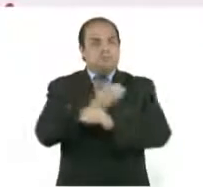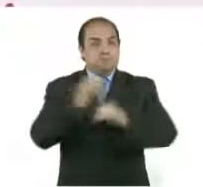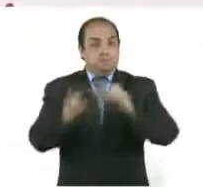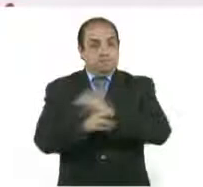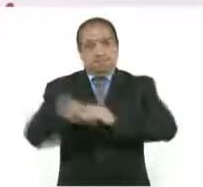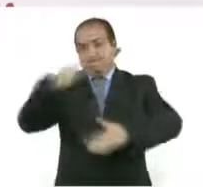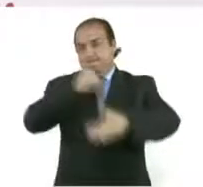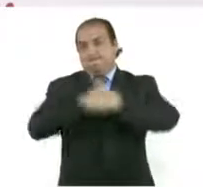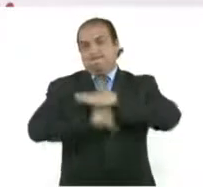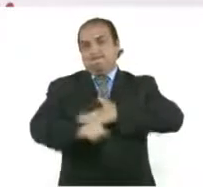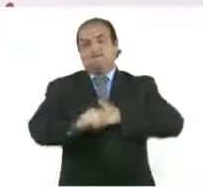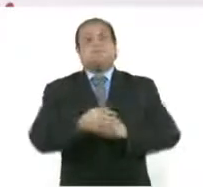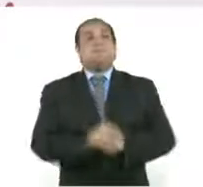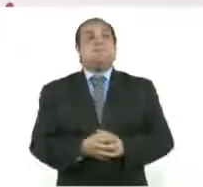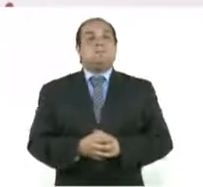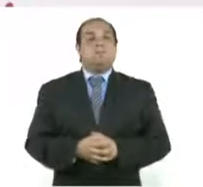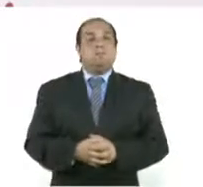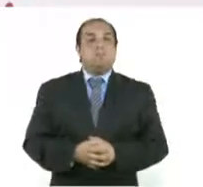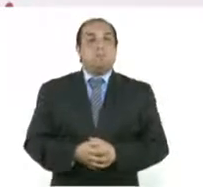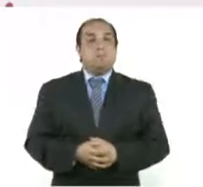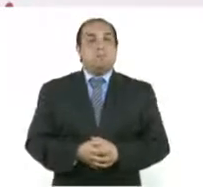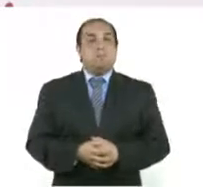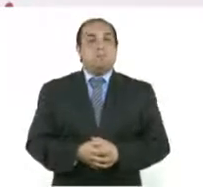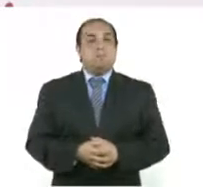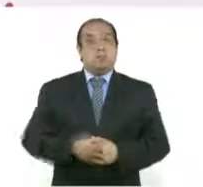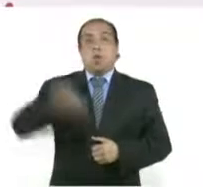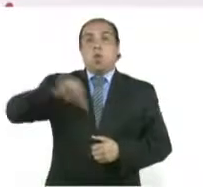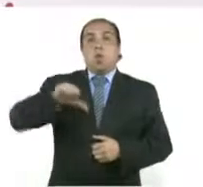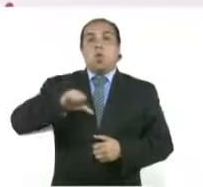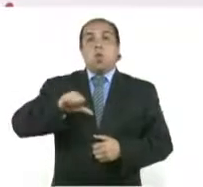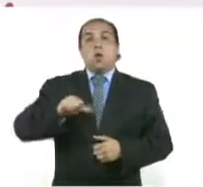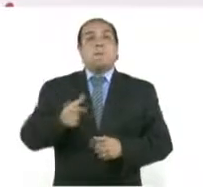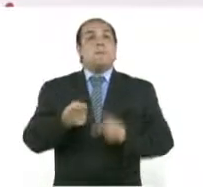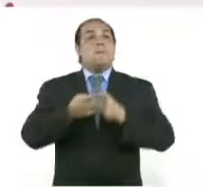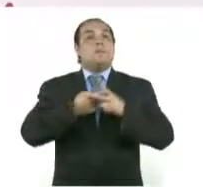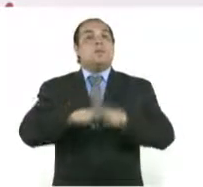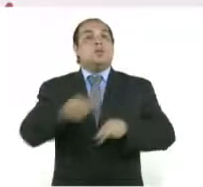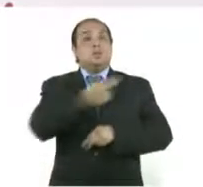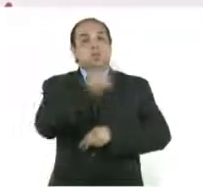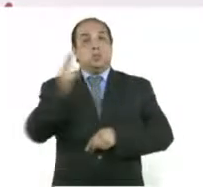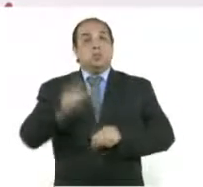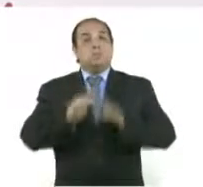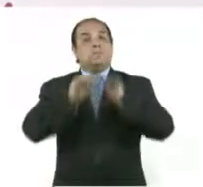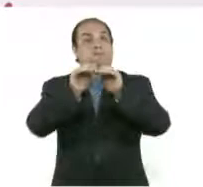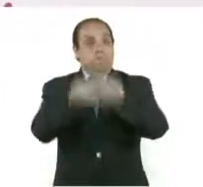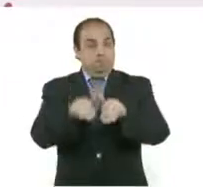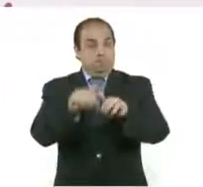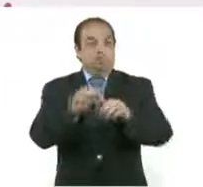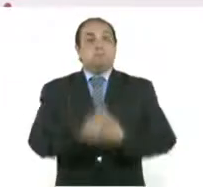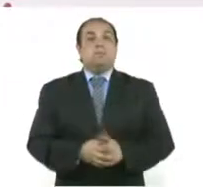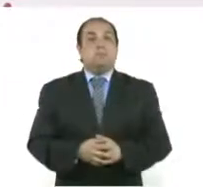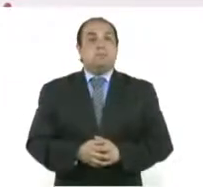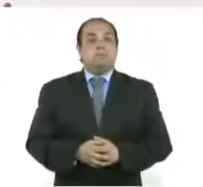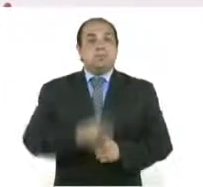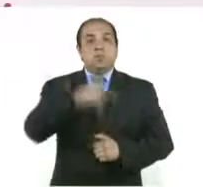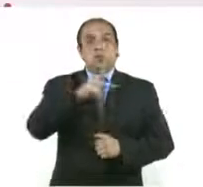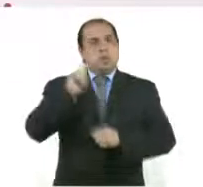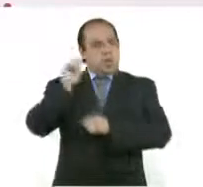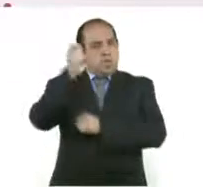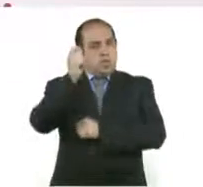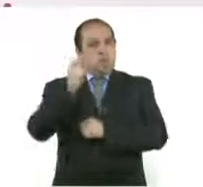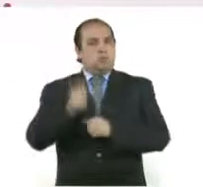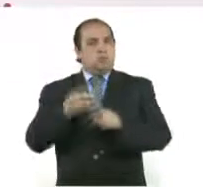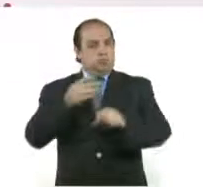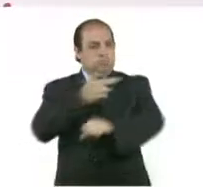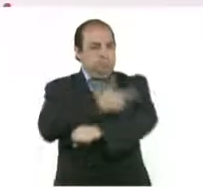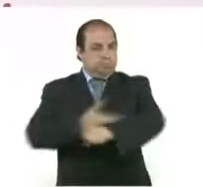fondo. A partir de hoy, ustedes van a iniciar un registro de su pensión, y en